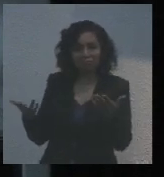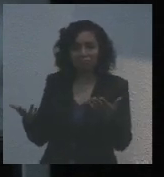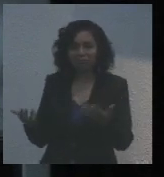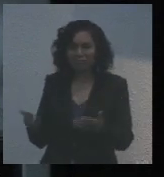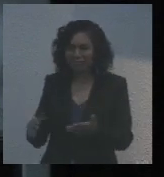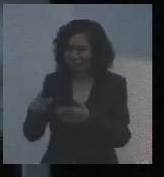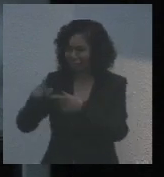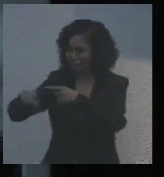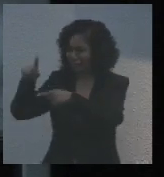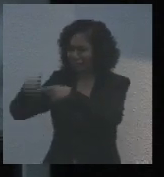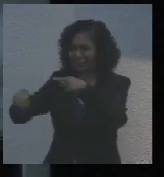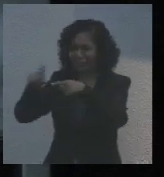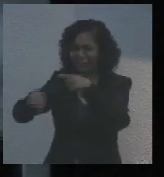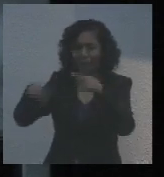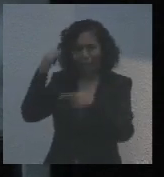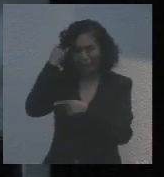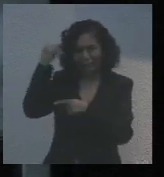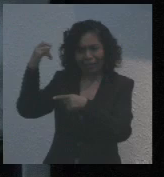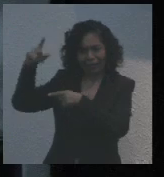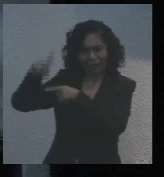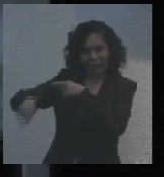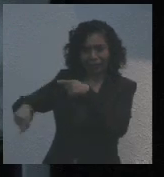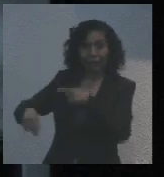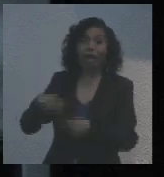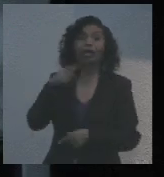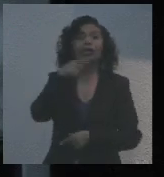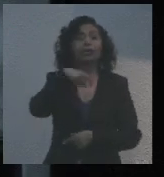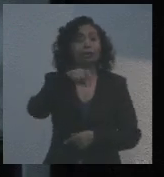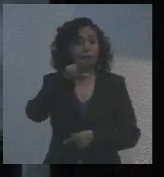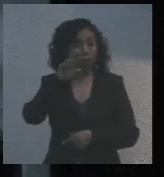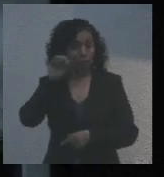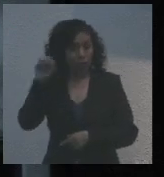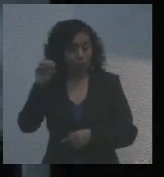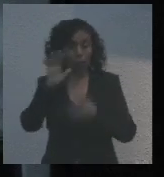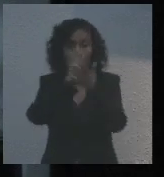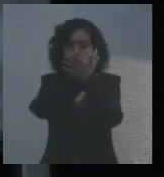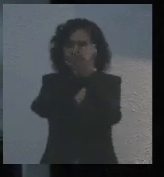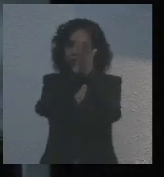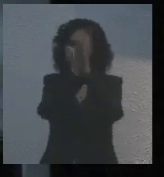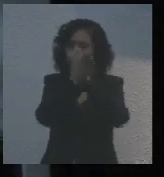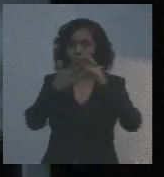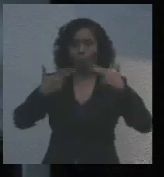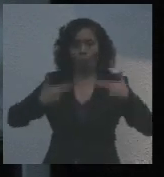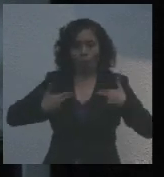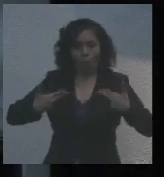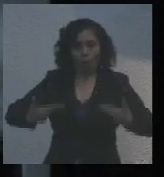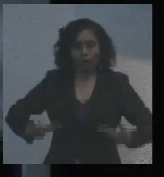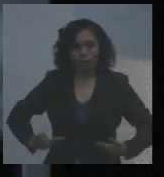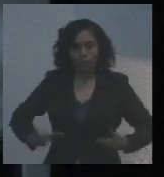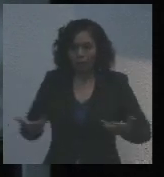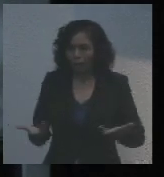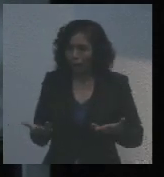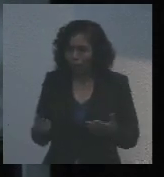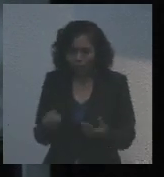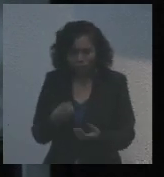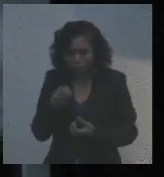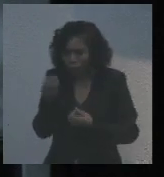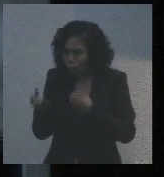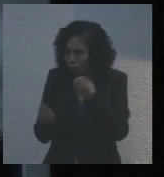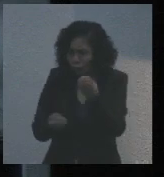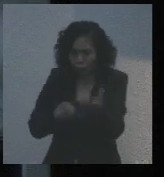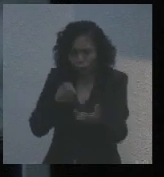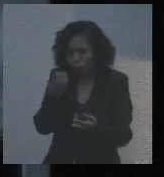desterrar esa idea en el quintanarro de la transformación humanista no se les escatiman